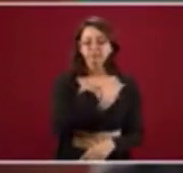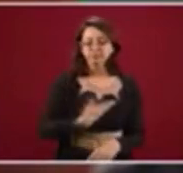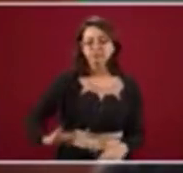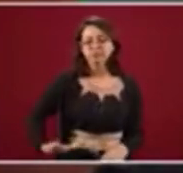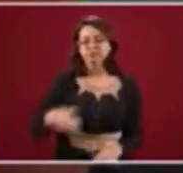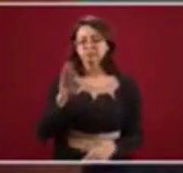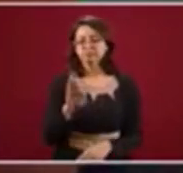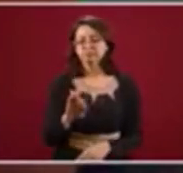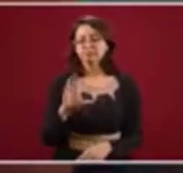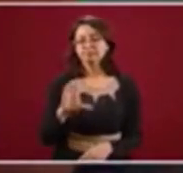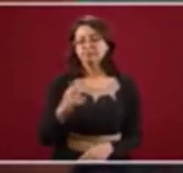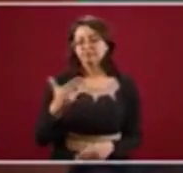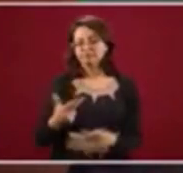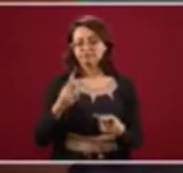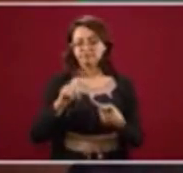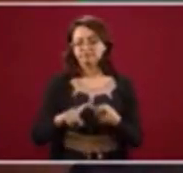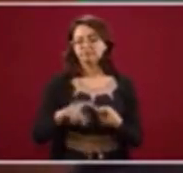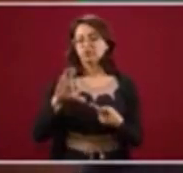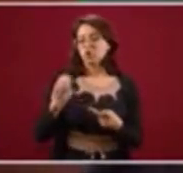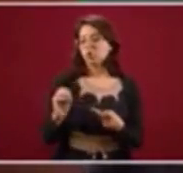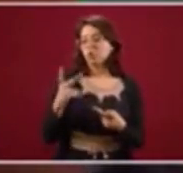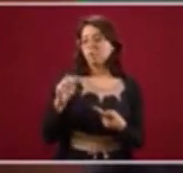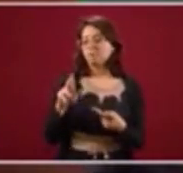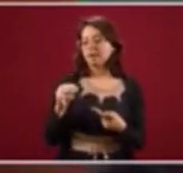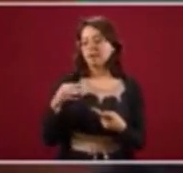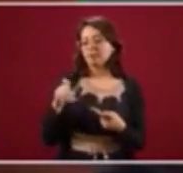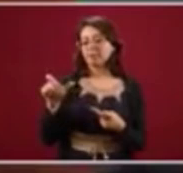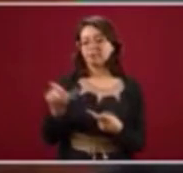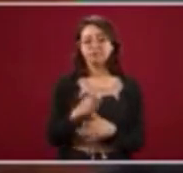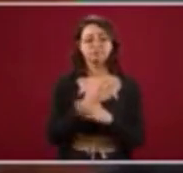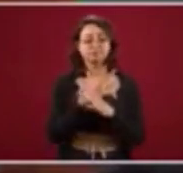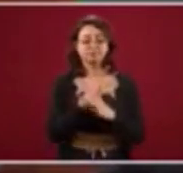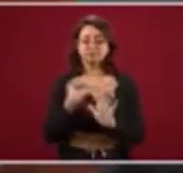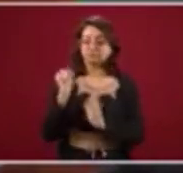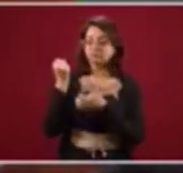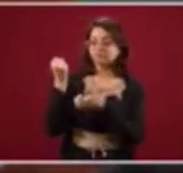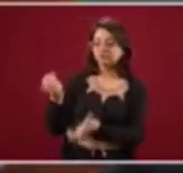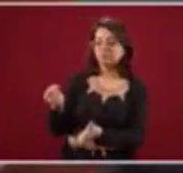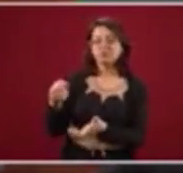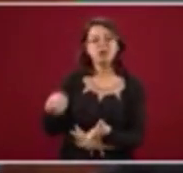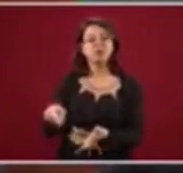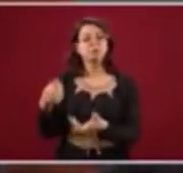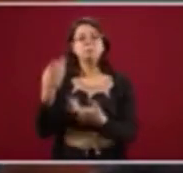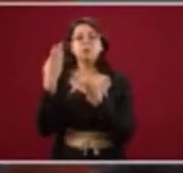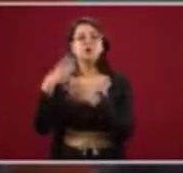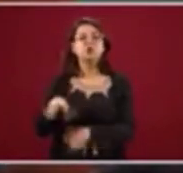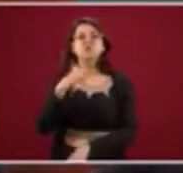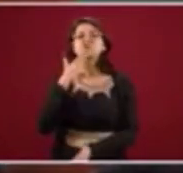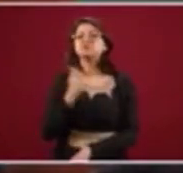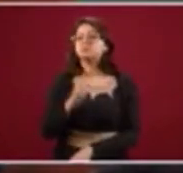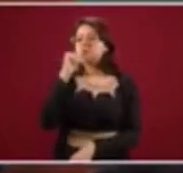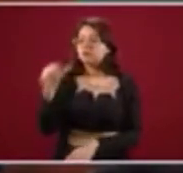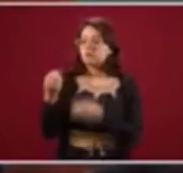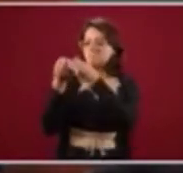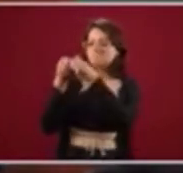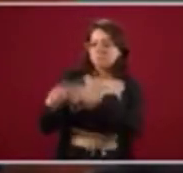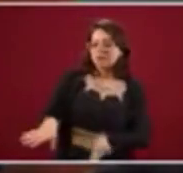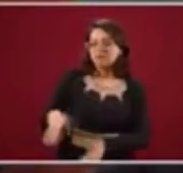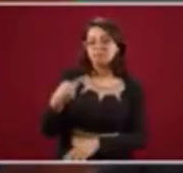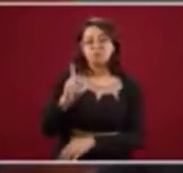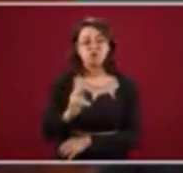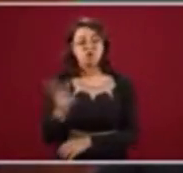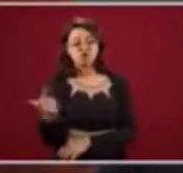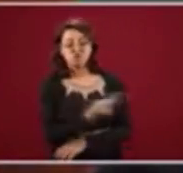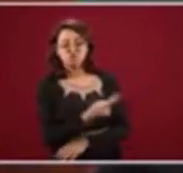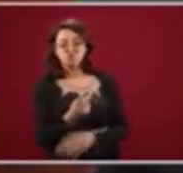Hoyos de la Coparmex dice que es un fondo tirado a la basura, pero lo que no dicen estos dos señores es que